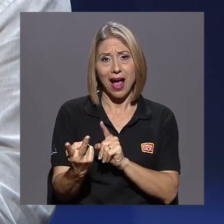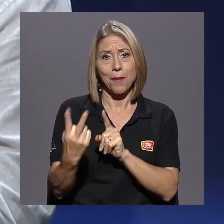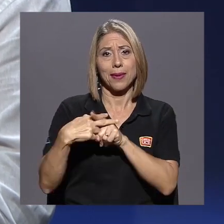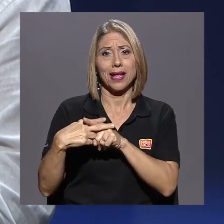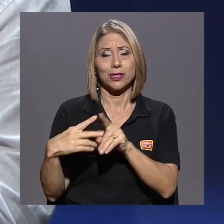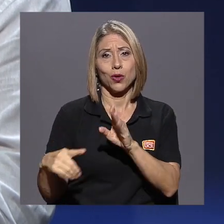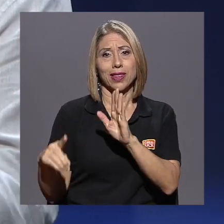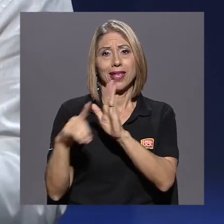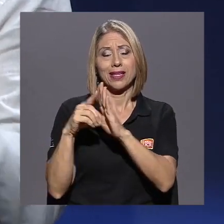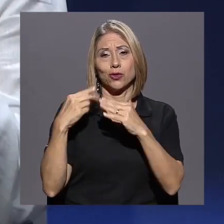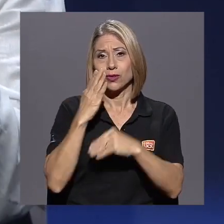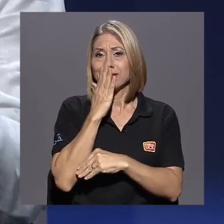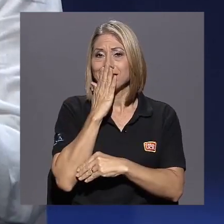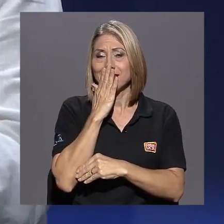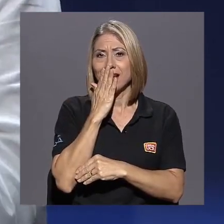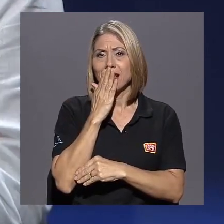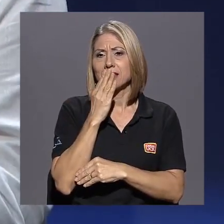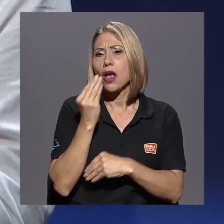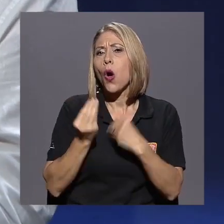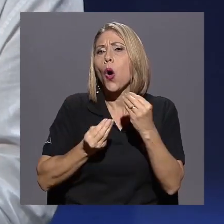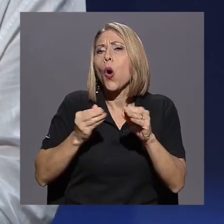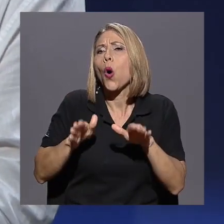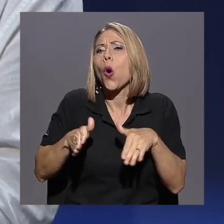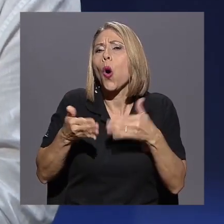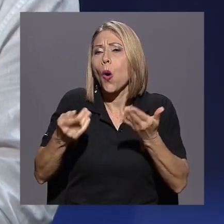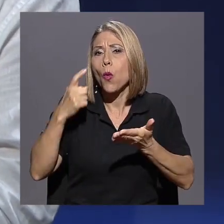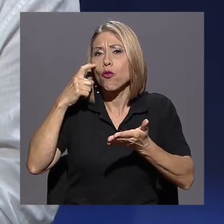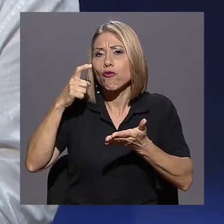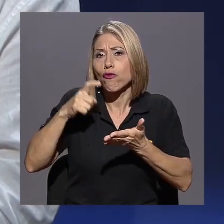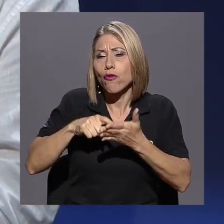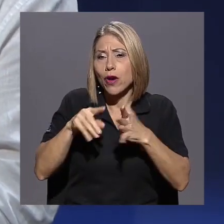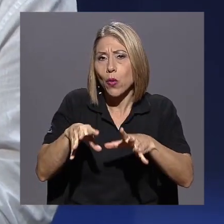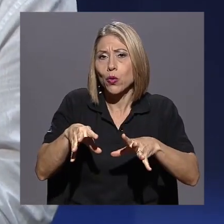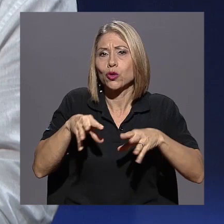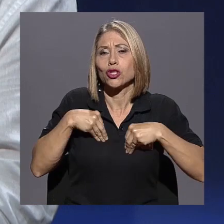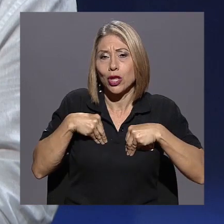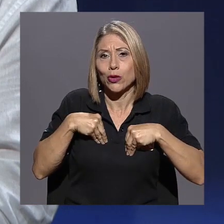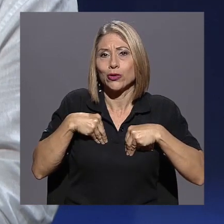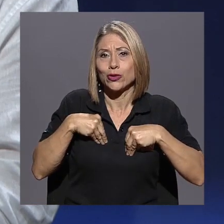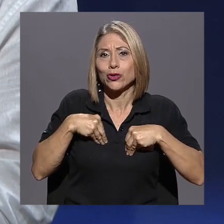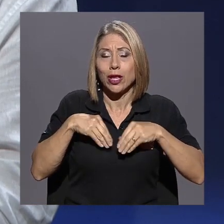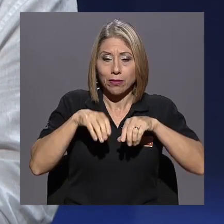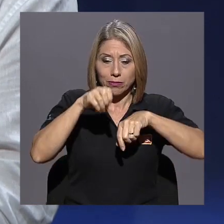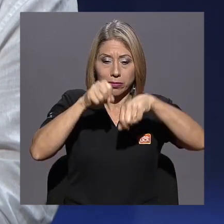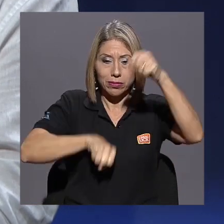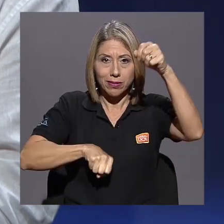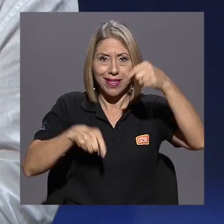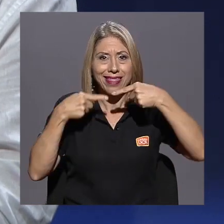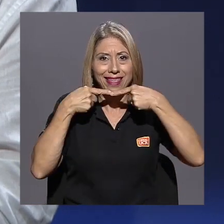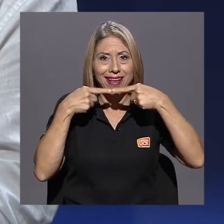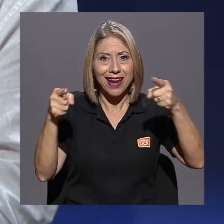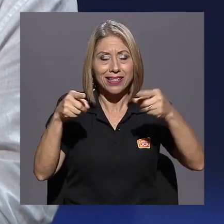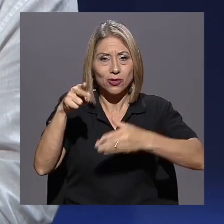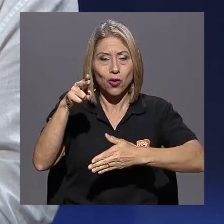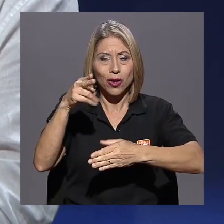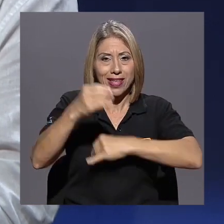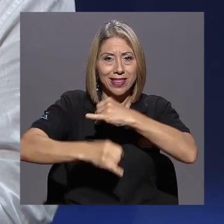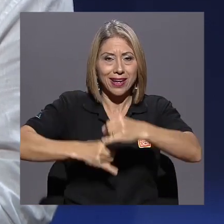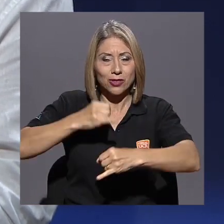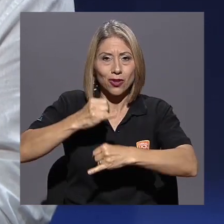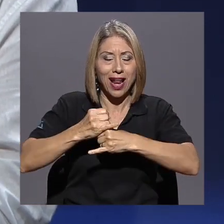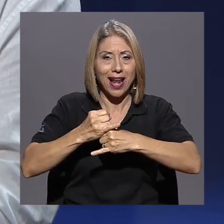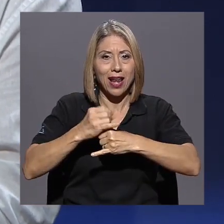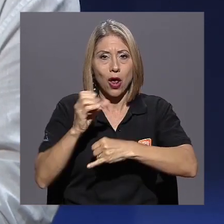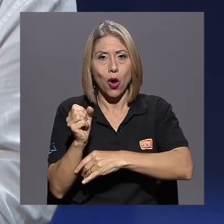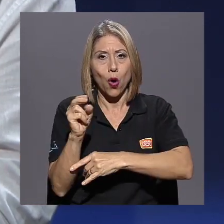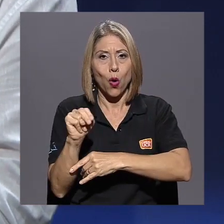como están reconocidos en por ejemplo la declaración internacional de las naciones unidas sobre los derechos